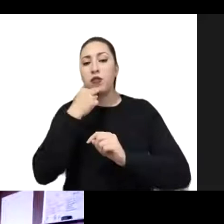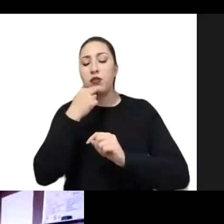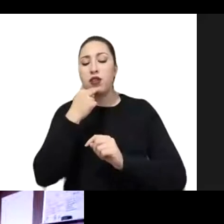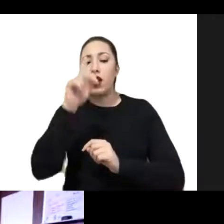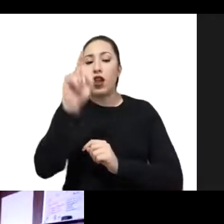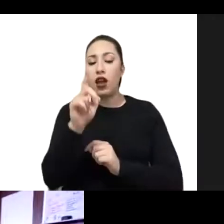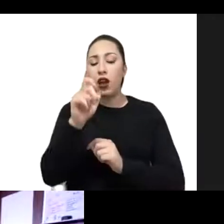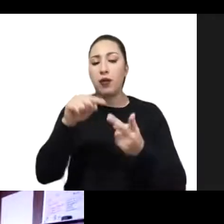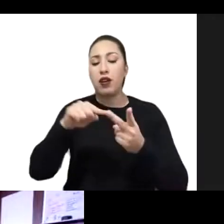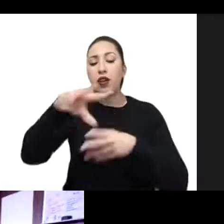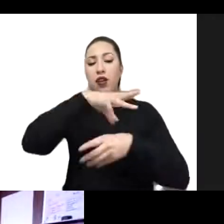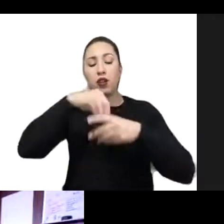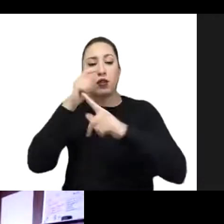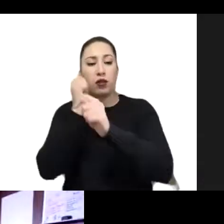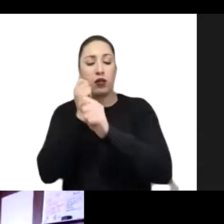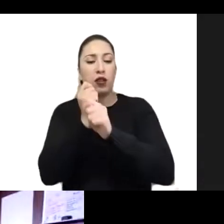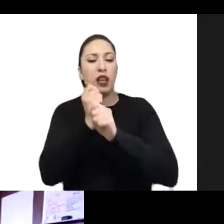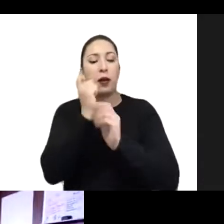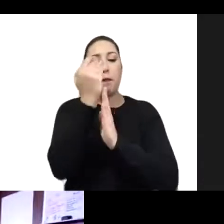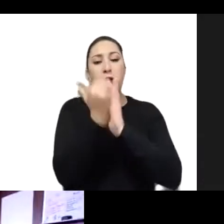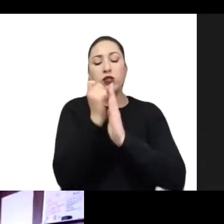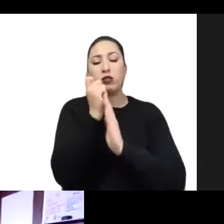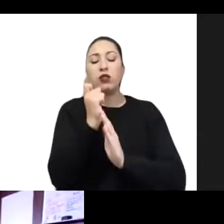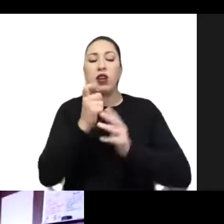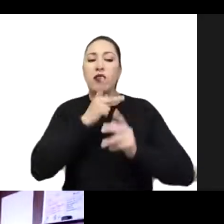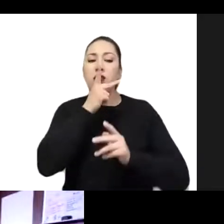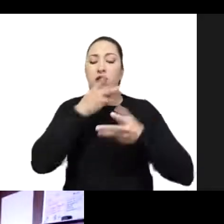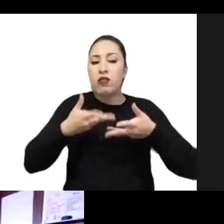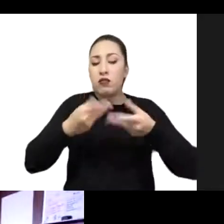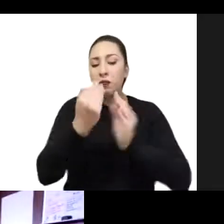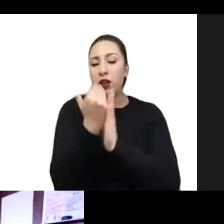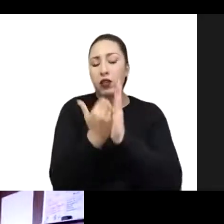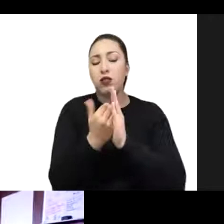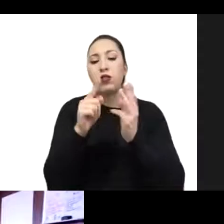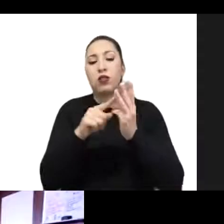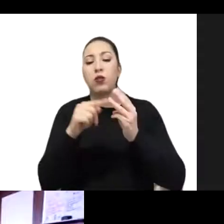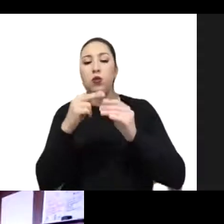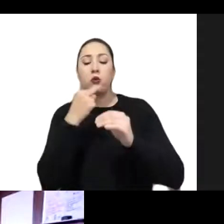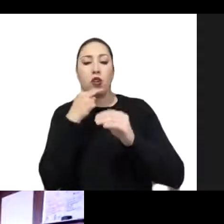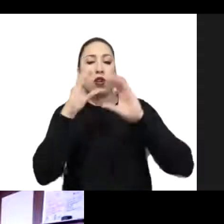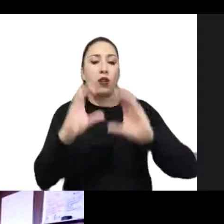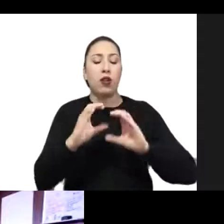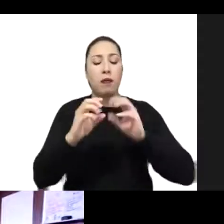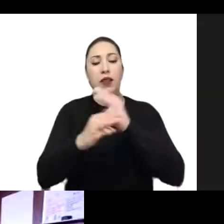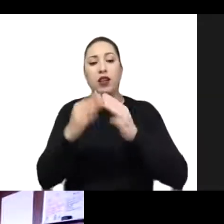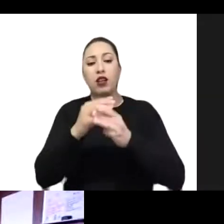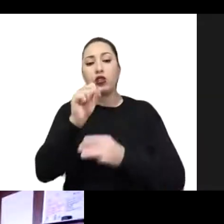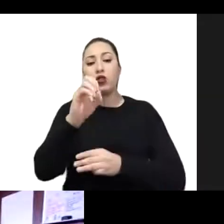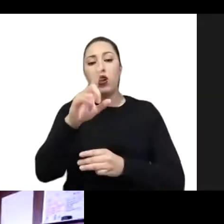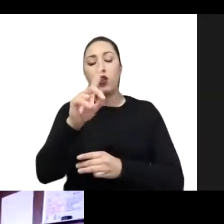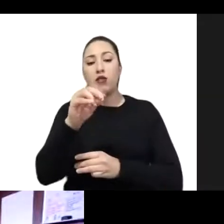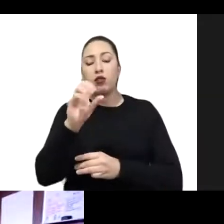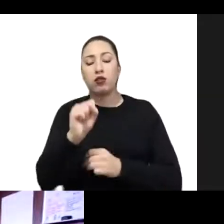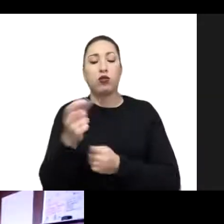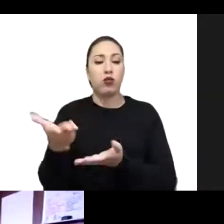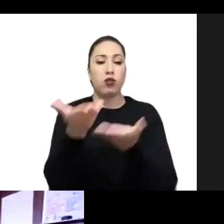movilidad sustentable, calidad del aire y residuos sólidos urbanos. En este caso, le cedemos la palabra. Carlos, muchas